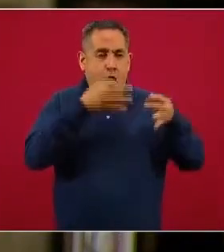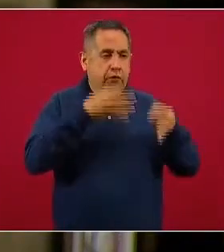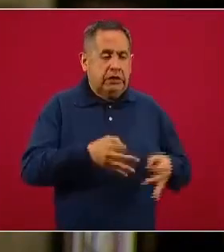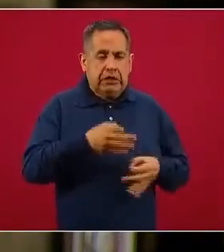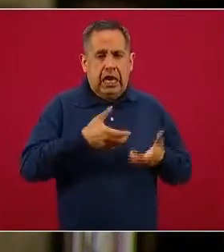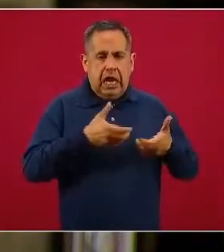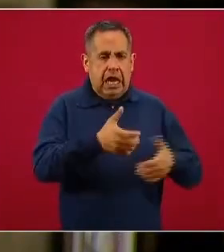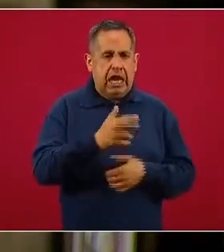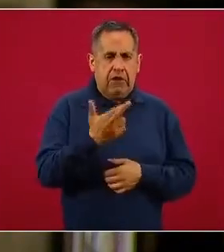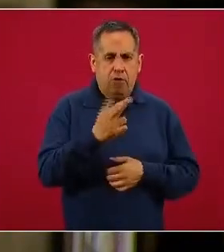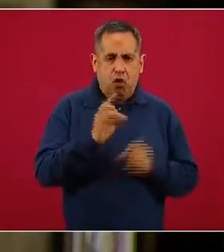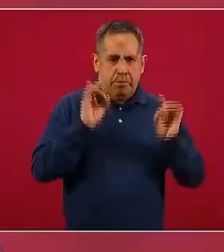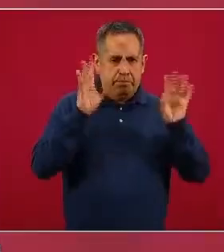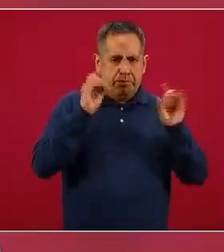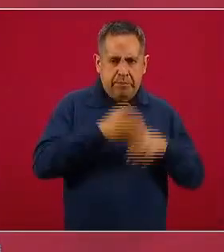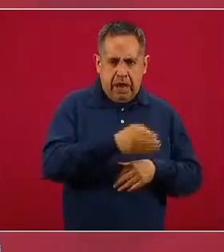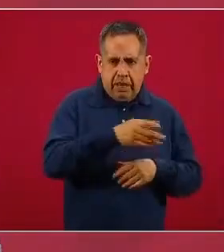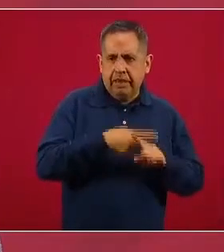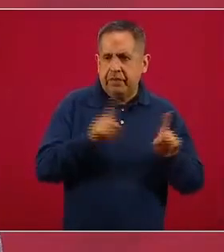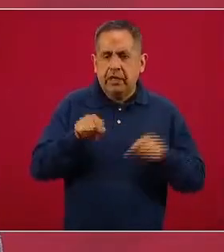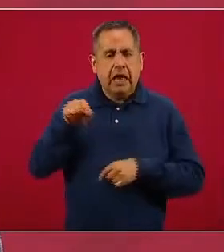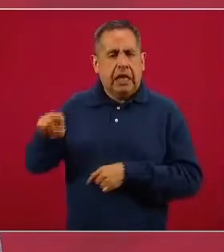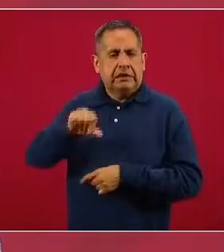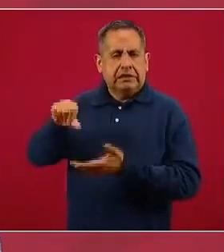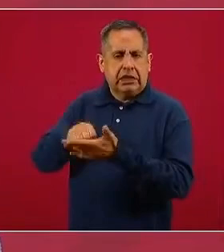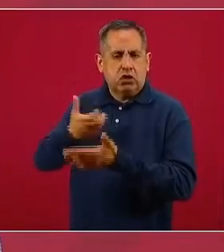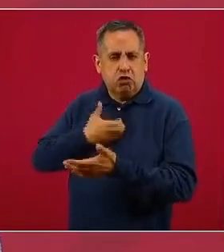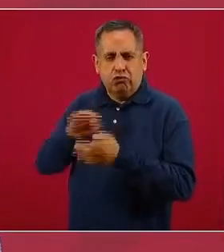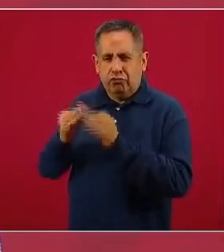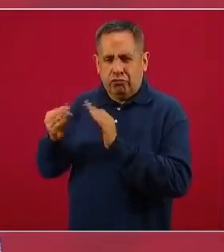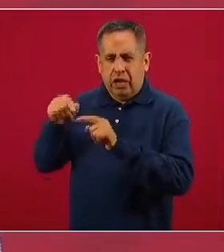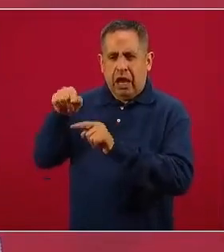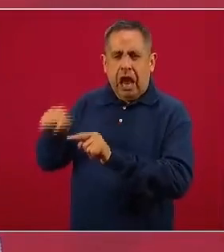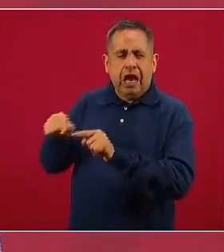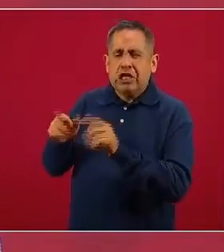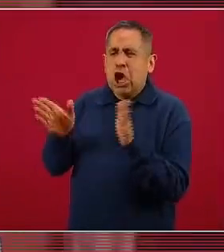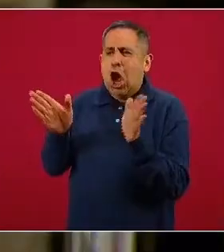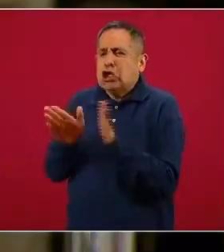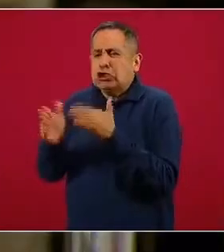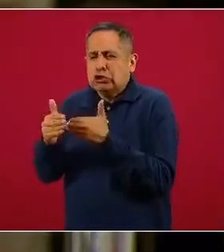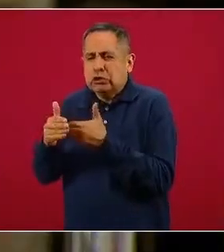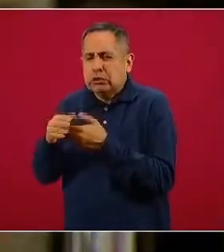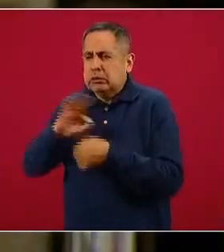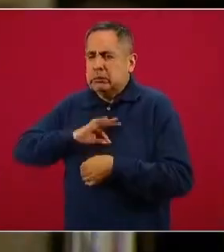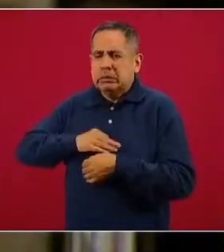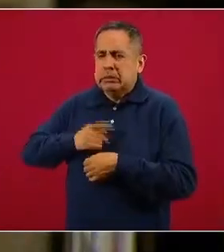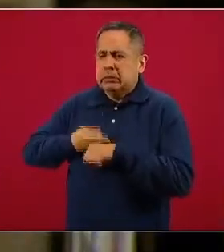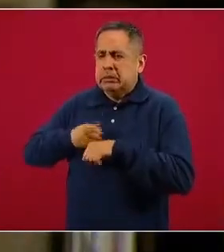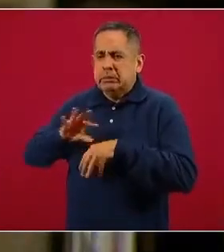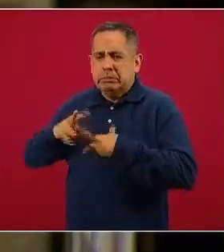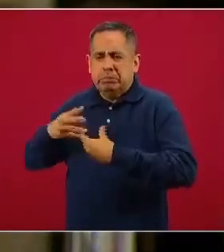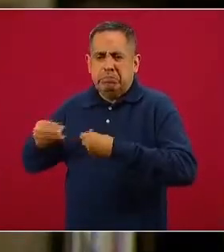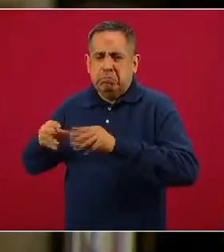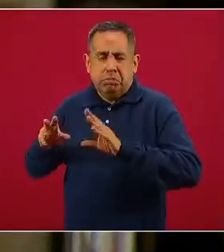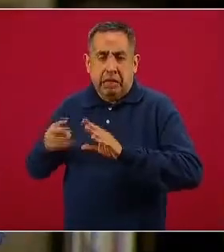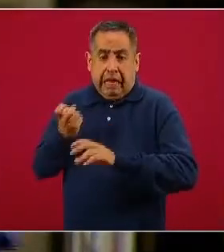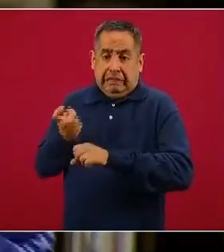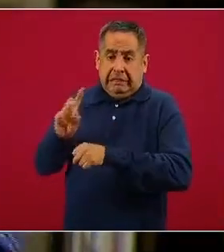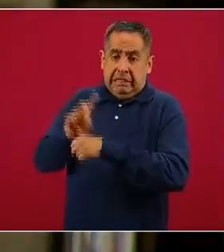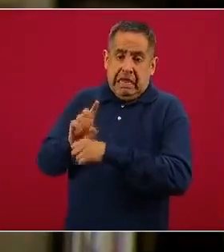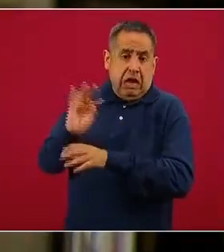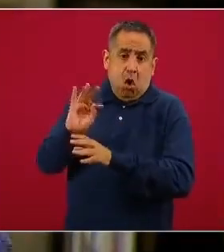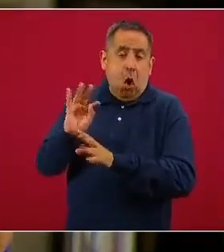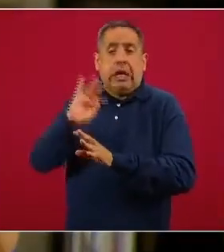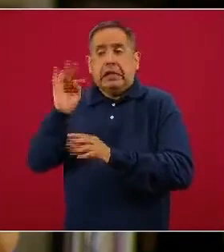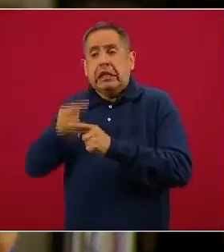está en Reforma. Después de ahí se deriva que hay información de que hay una serie de contagios. No necesariamente fueron ese día, tal vez